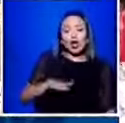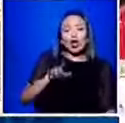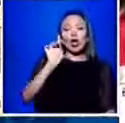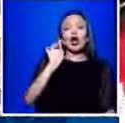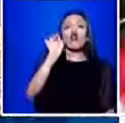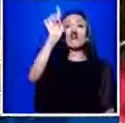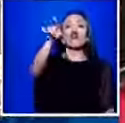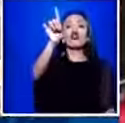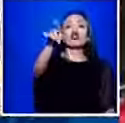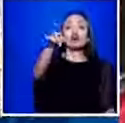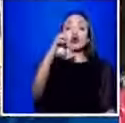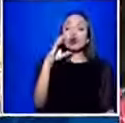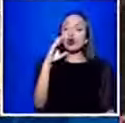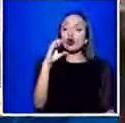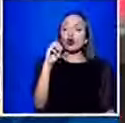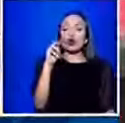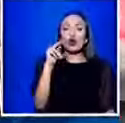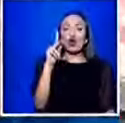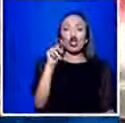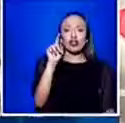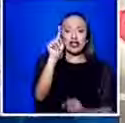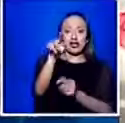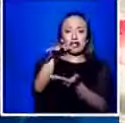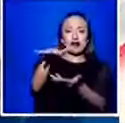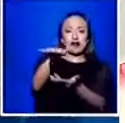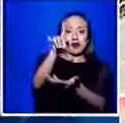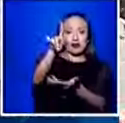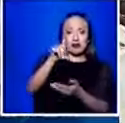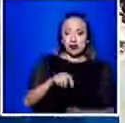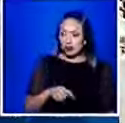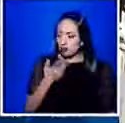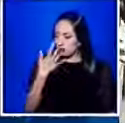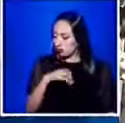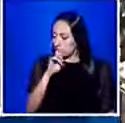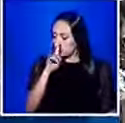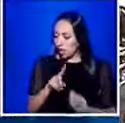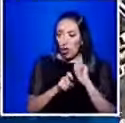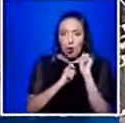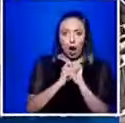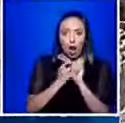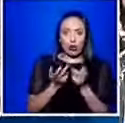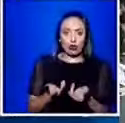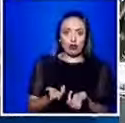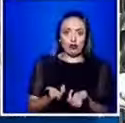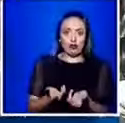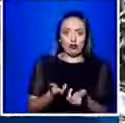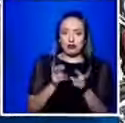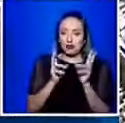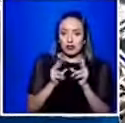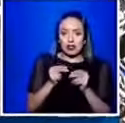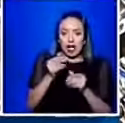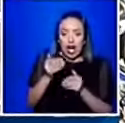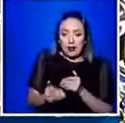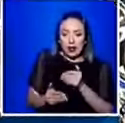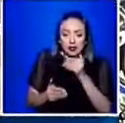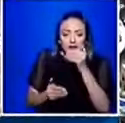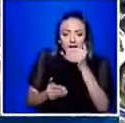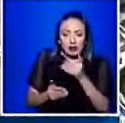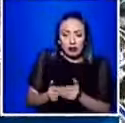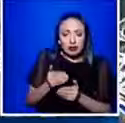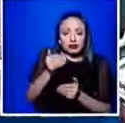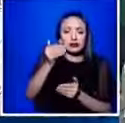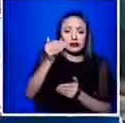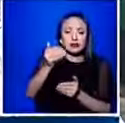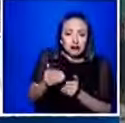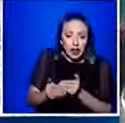fondo. Y en realidad la situación es preocupante porque ya se va a cumplir un año y no avanza, o más bien avanza despacio. Miren